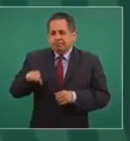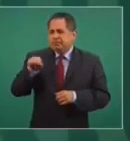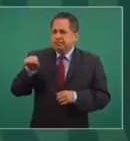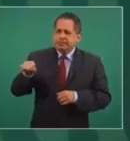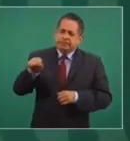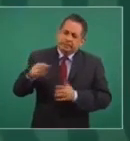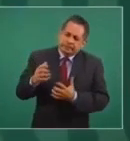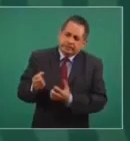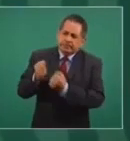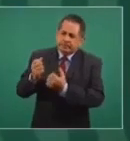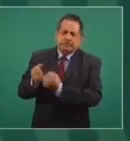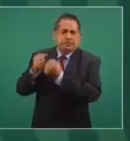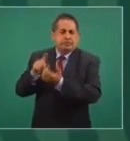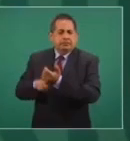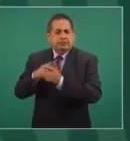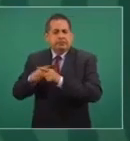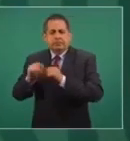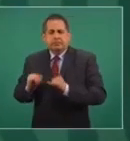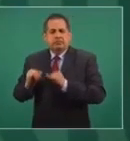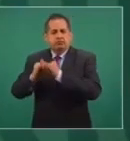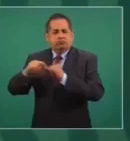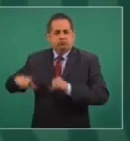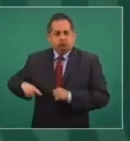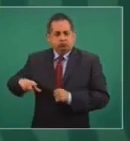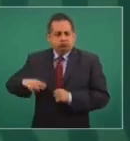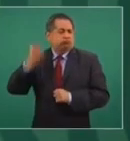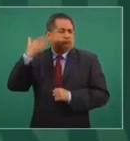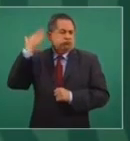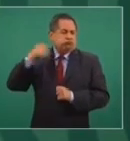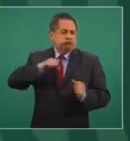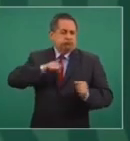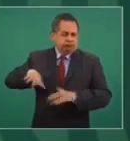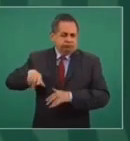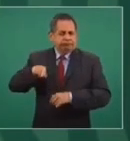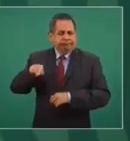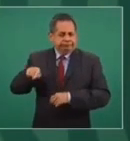rescatar a muchas instituciones que estaban en el abandono,